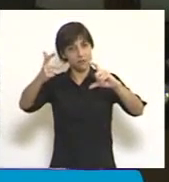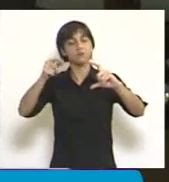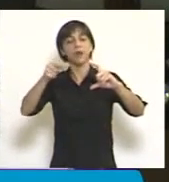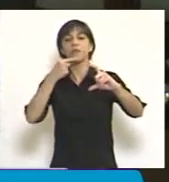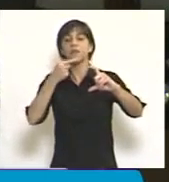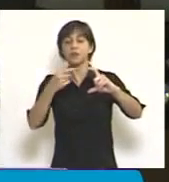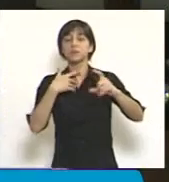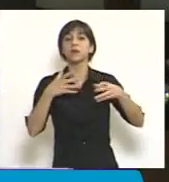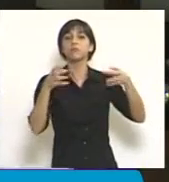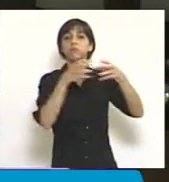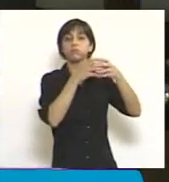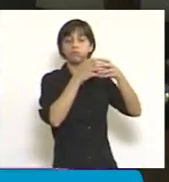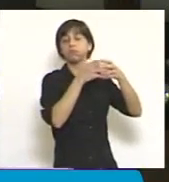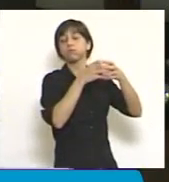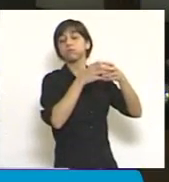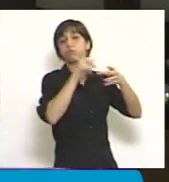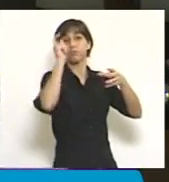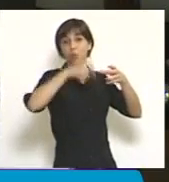Otra grave